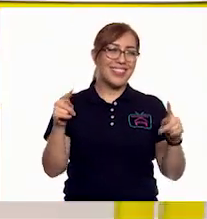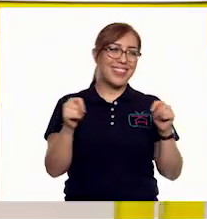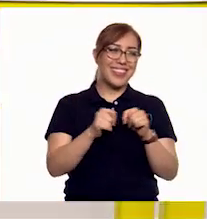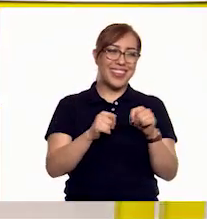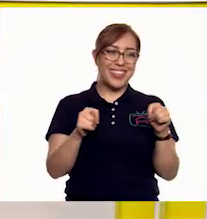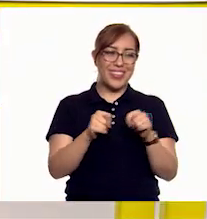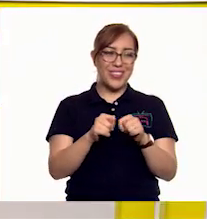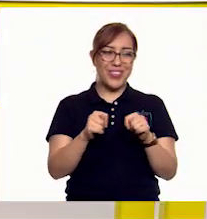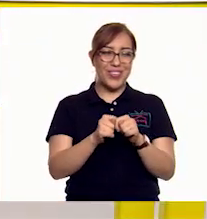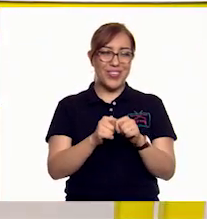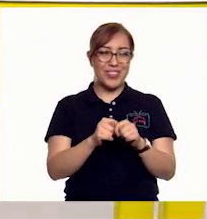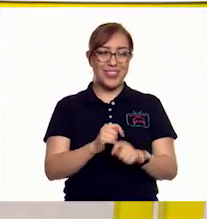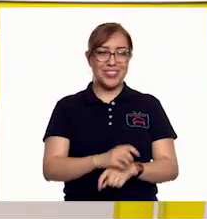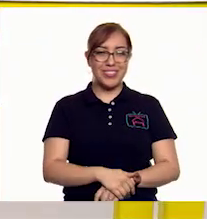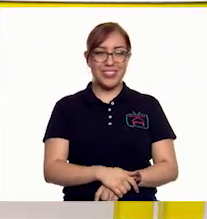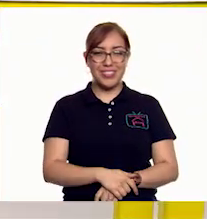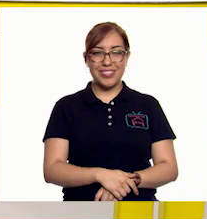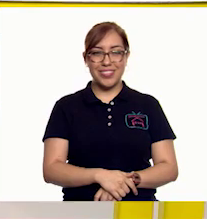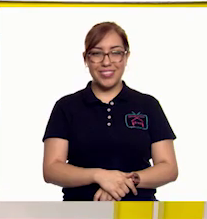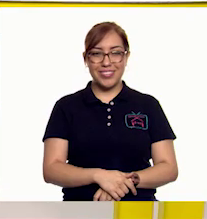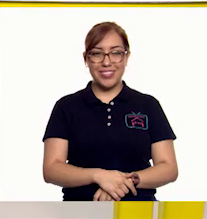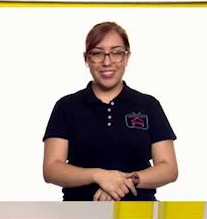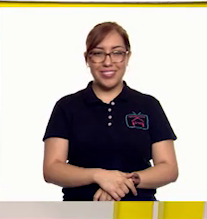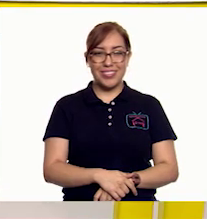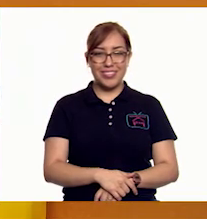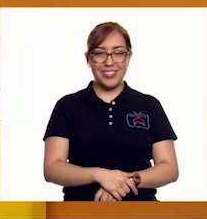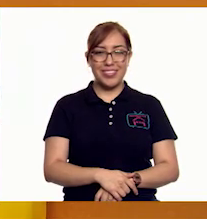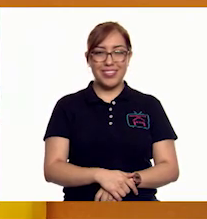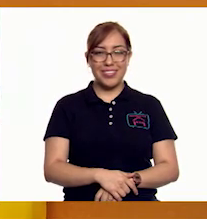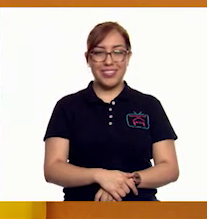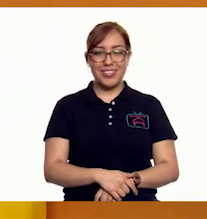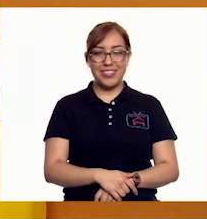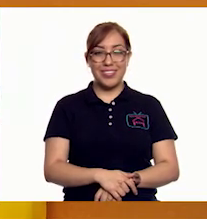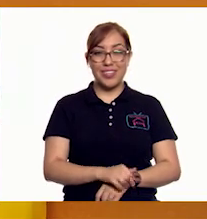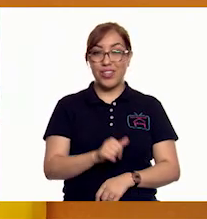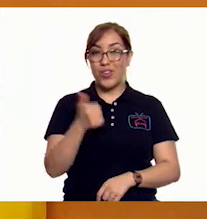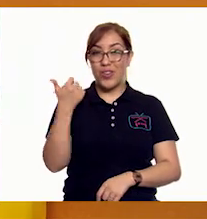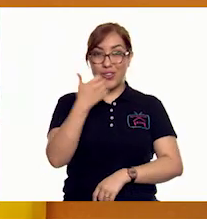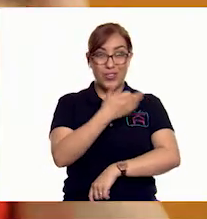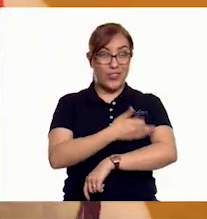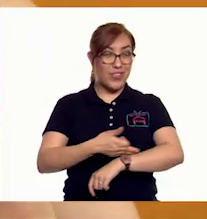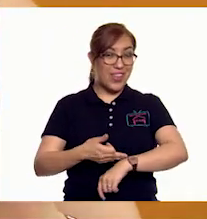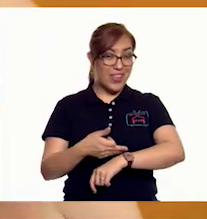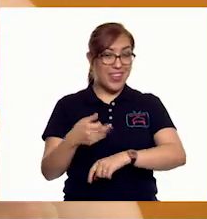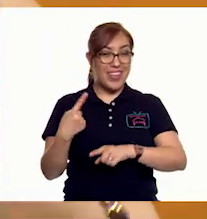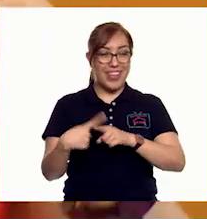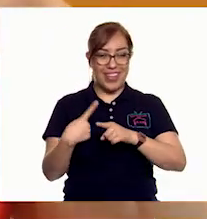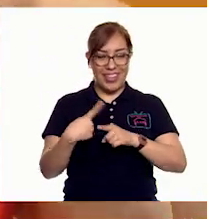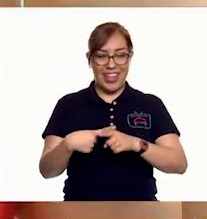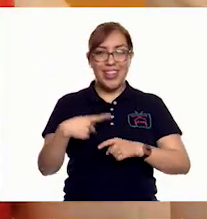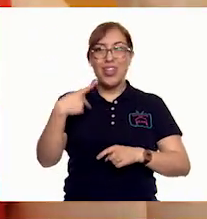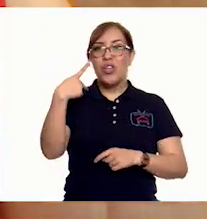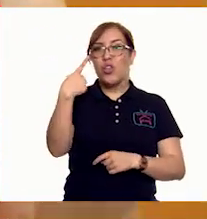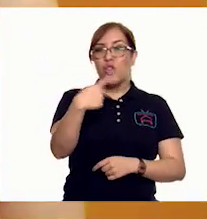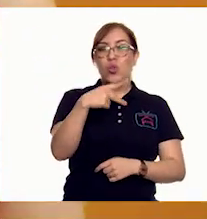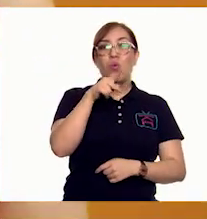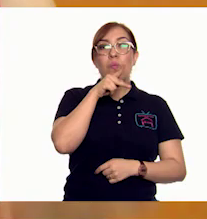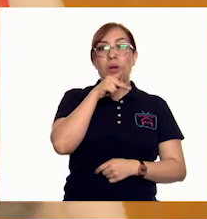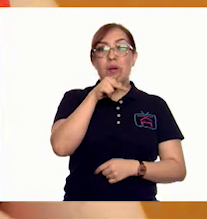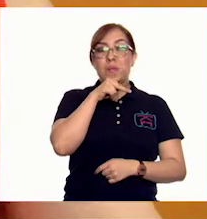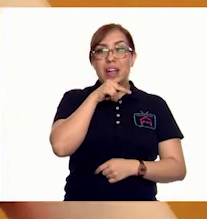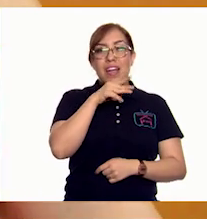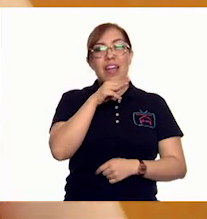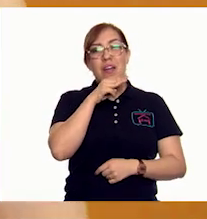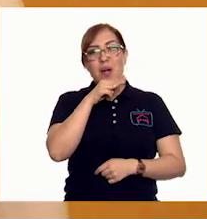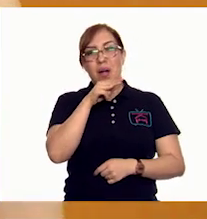¡Claro, tío! Bien, aquí tío. La tengo. Bien, y ahora viene otro familiar. Si tus papás tienen una hija